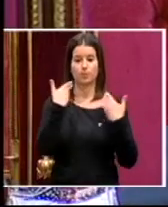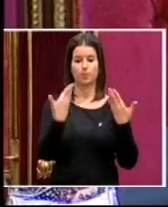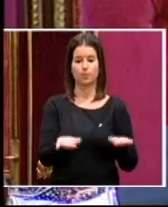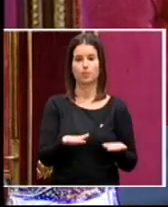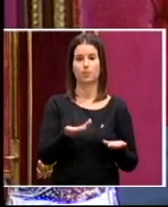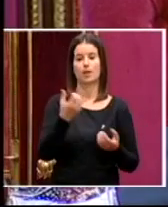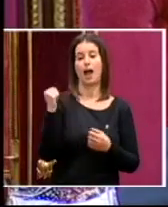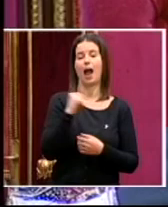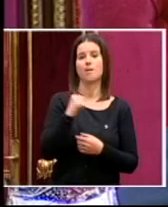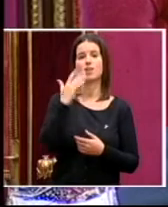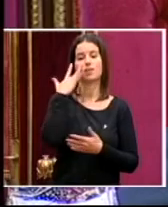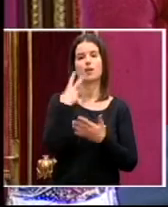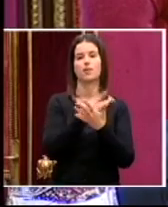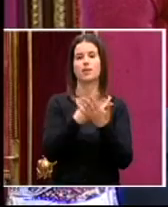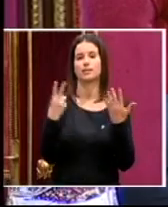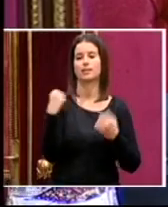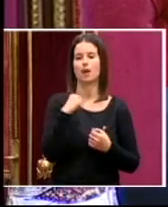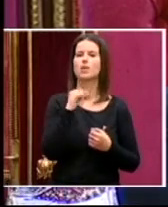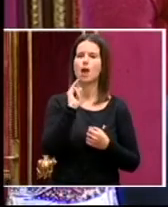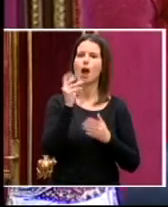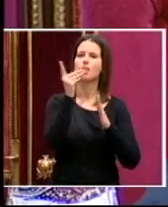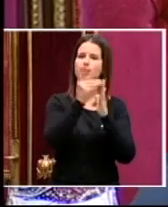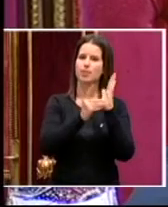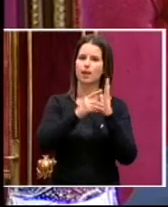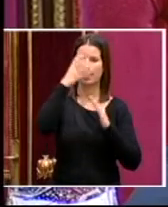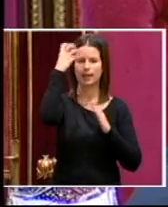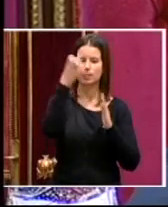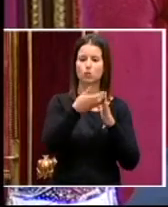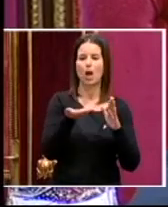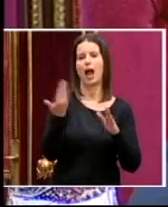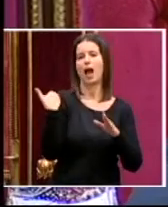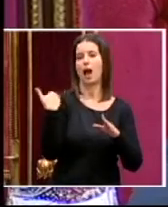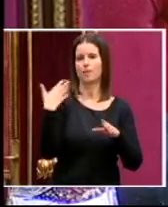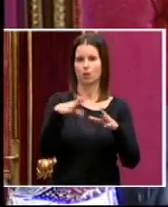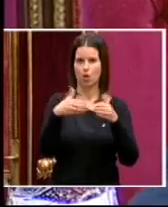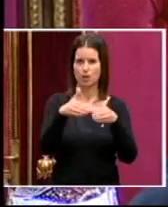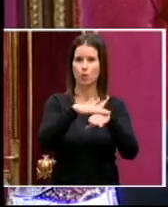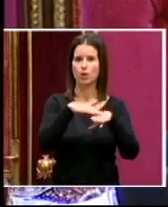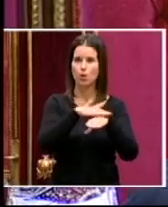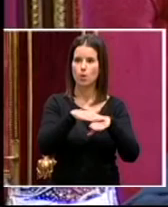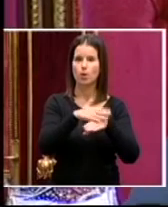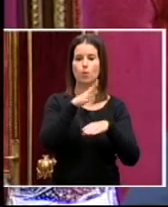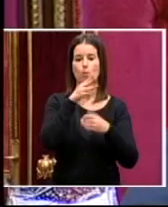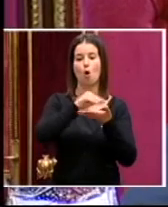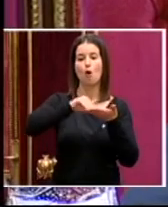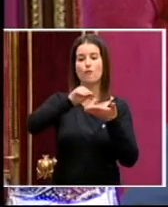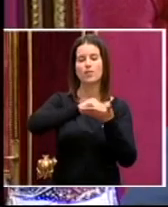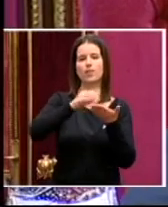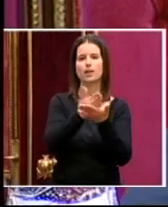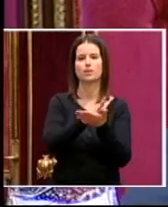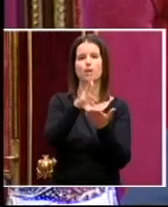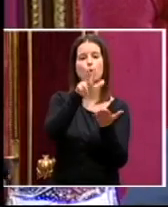El 17 de abril, hay un decreto del anterior equipo de gobierno mediante el cual esa Oficina de Intermediación